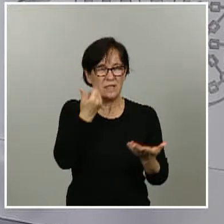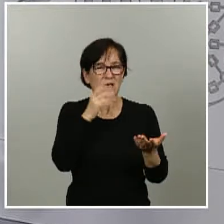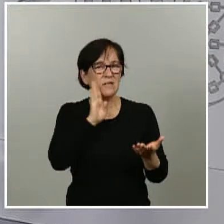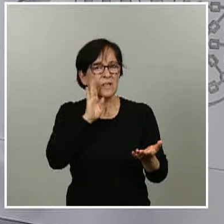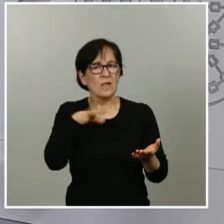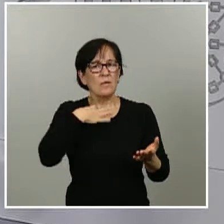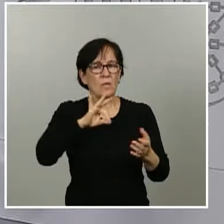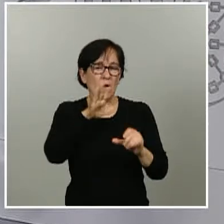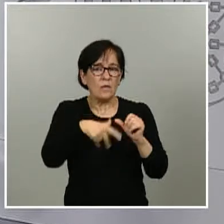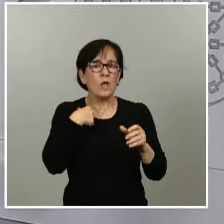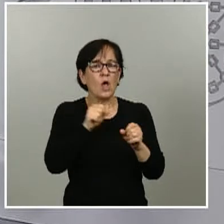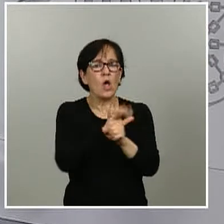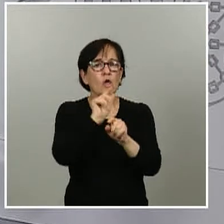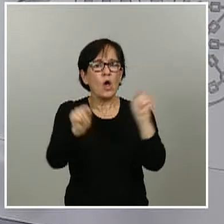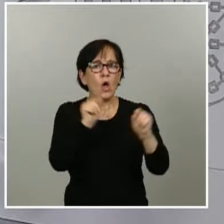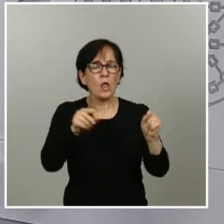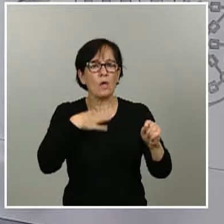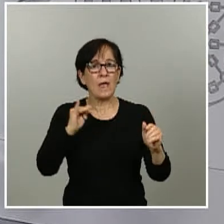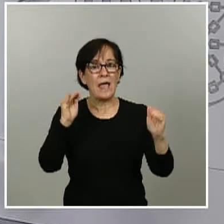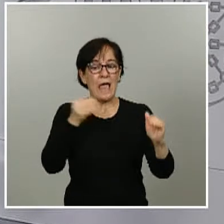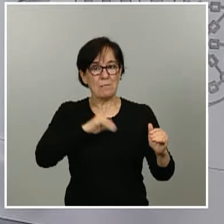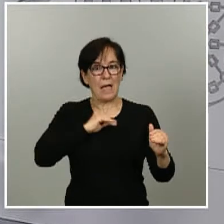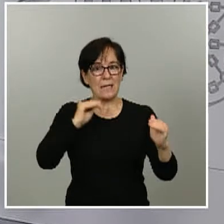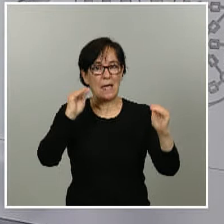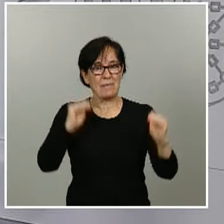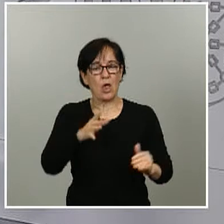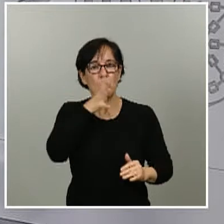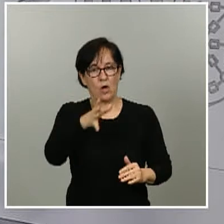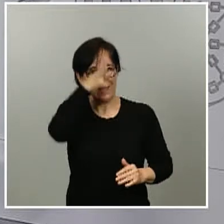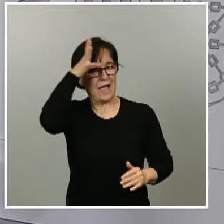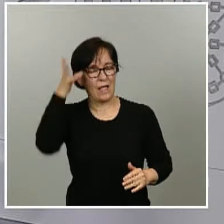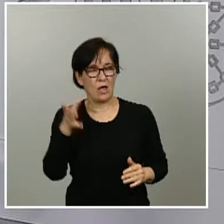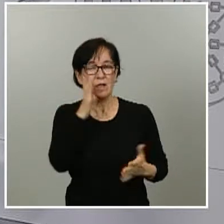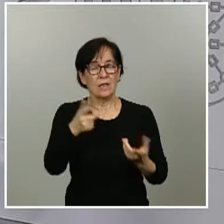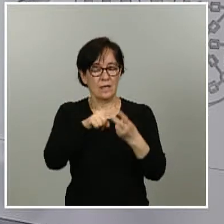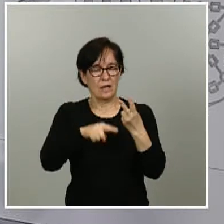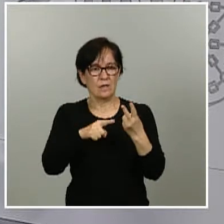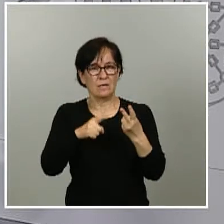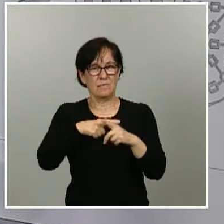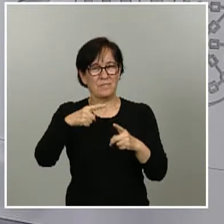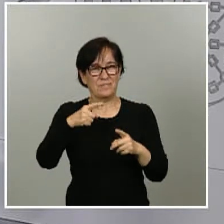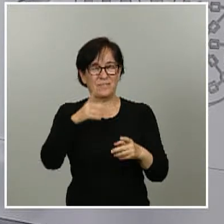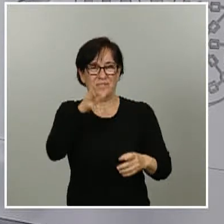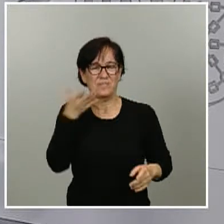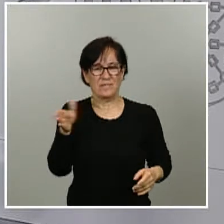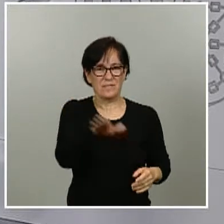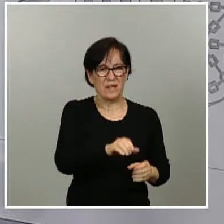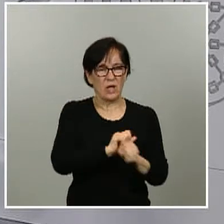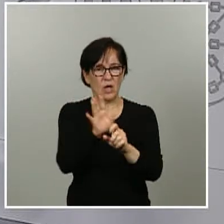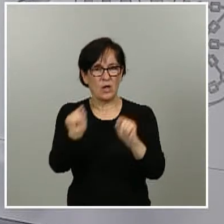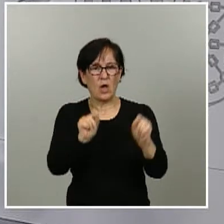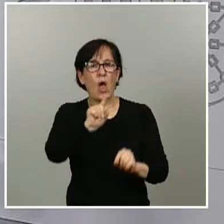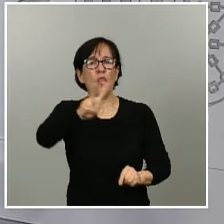de que el coronavirus afloje en España cuando llegue el verano. Y otra, la causa de la alta letalidad de España por el COVID en torno al